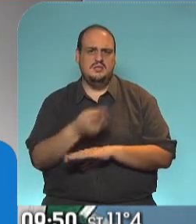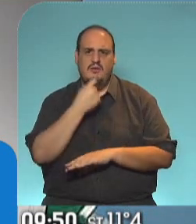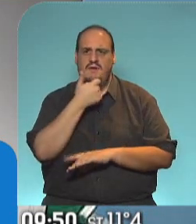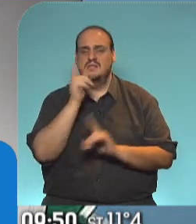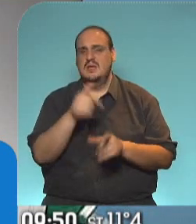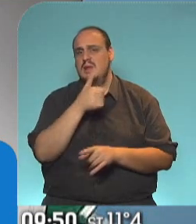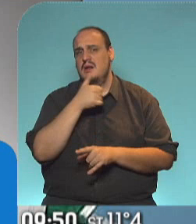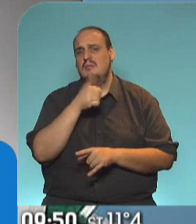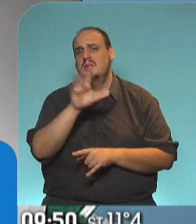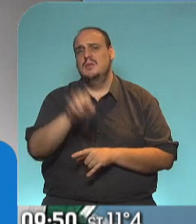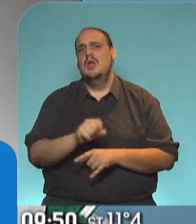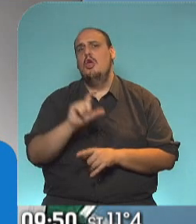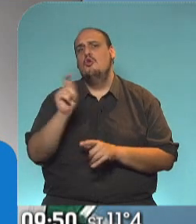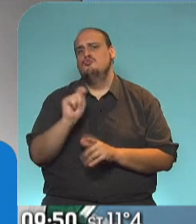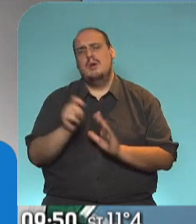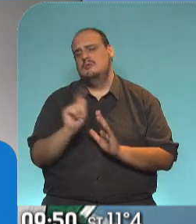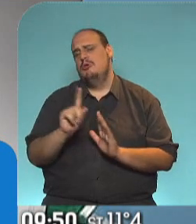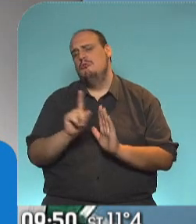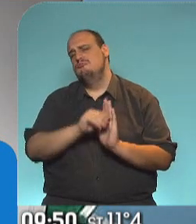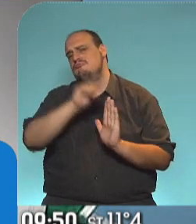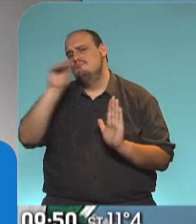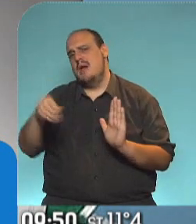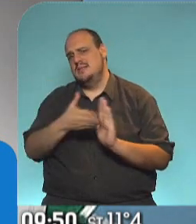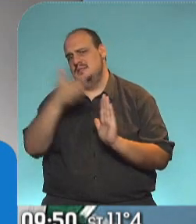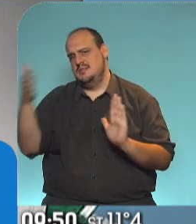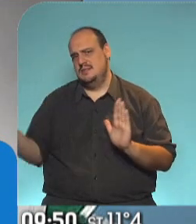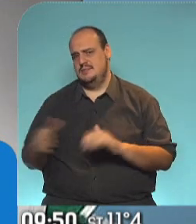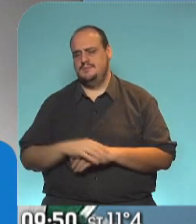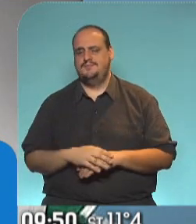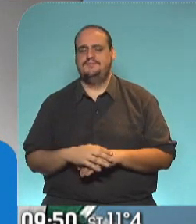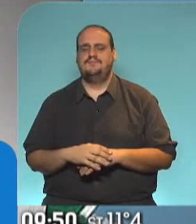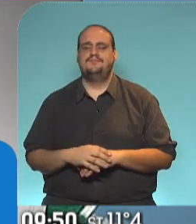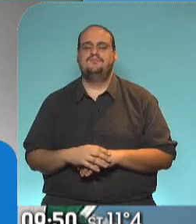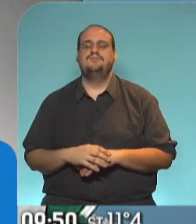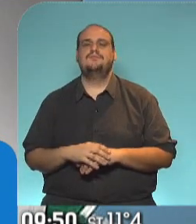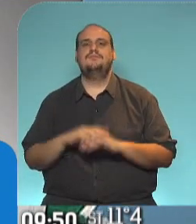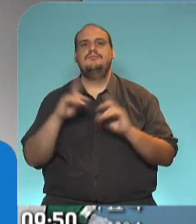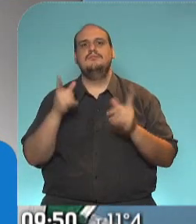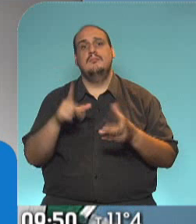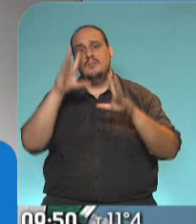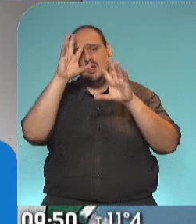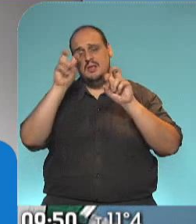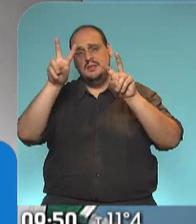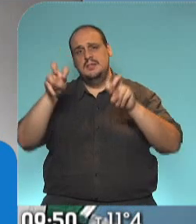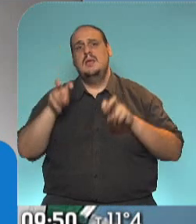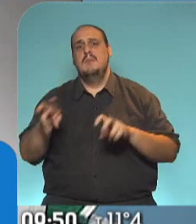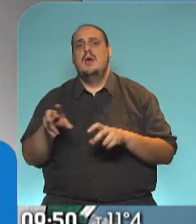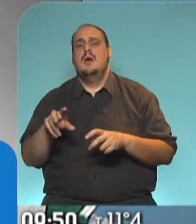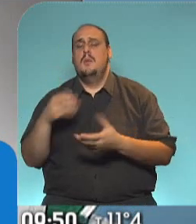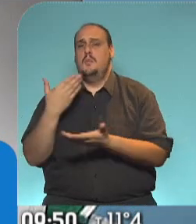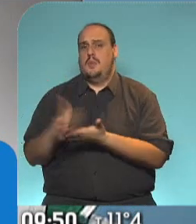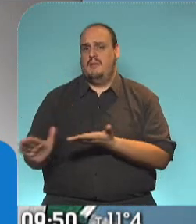por más de un mes y recordar en relación a temas a la prevención como siempre el uso